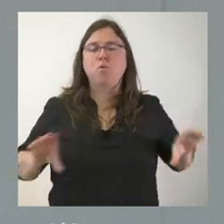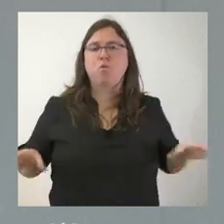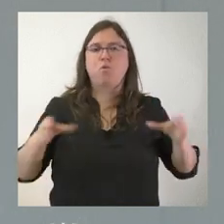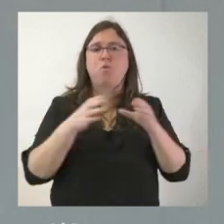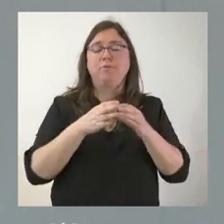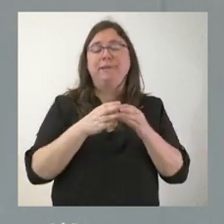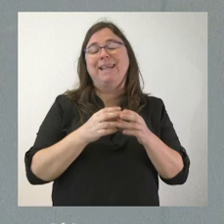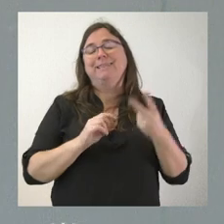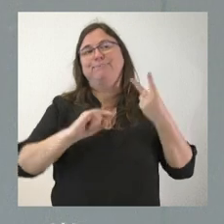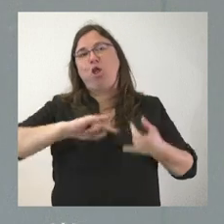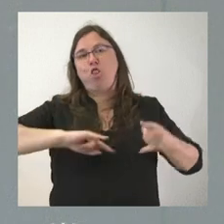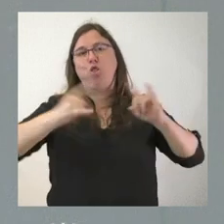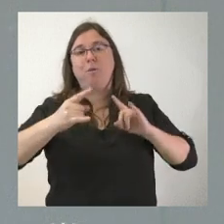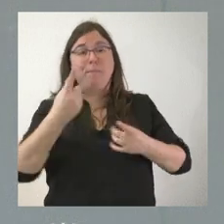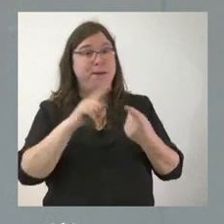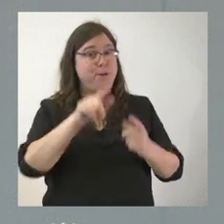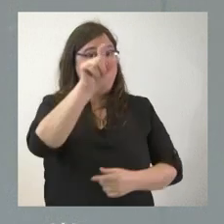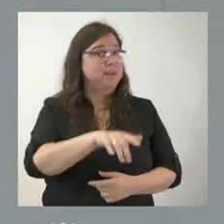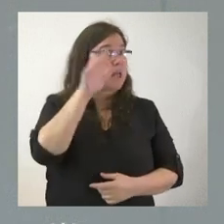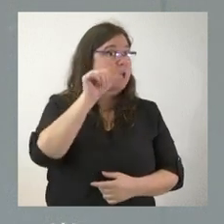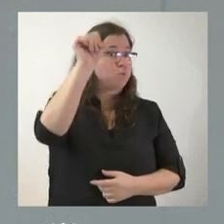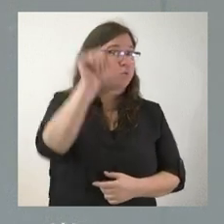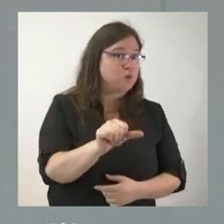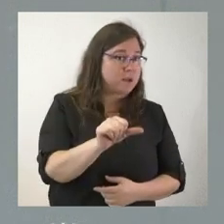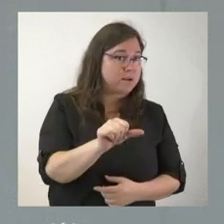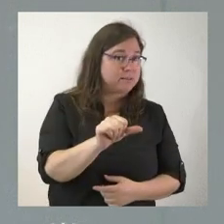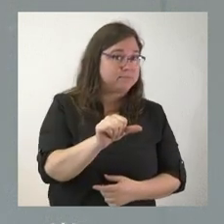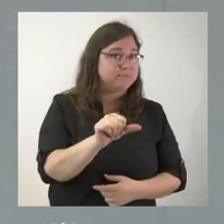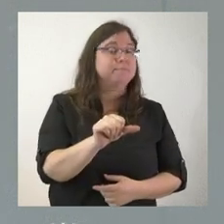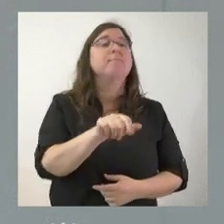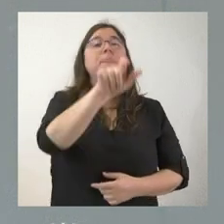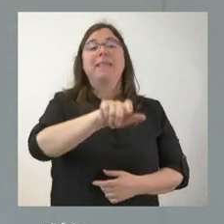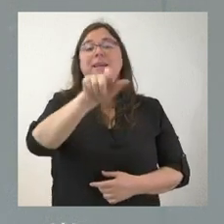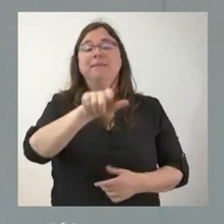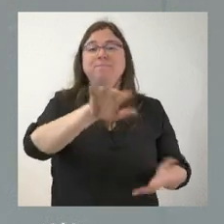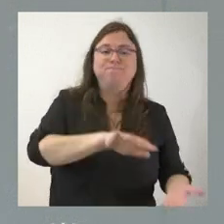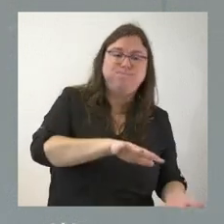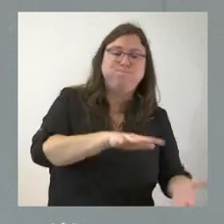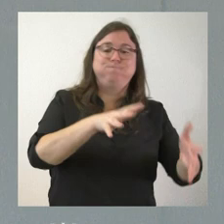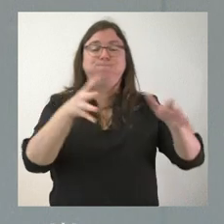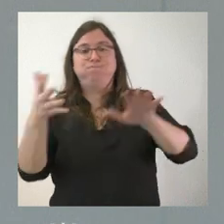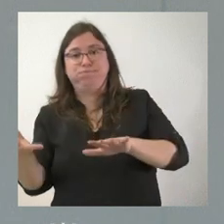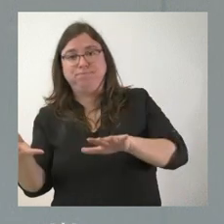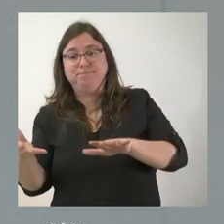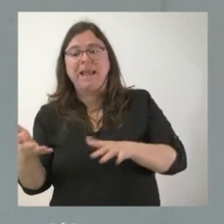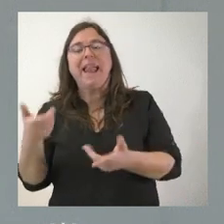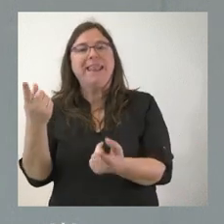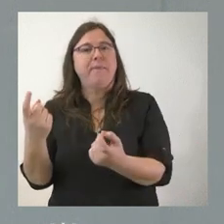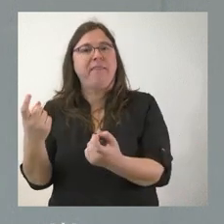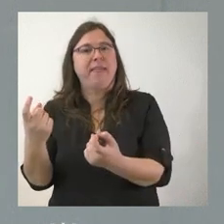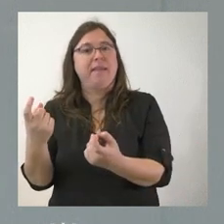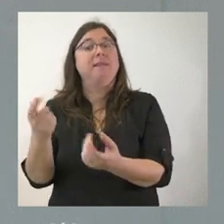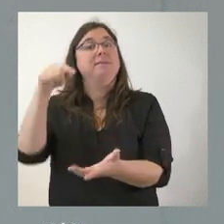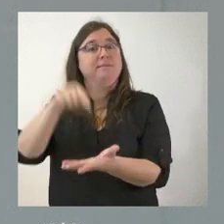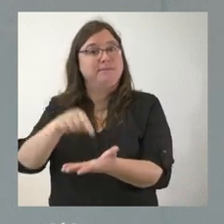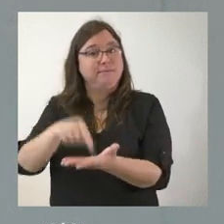hay un doble eje no escuchar a la gente que es lo que hace el gobierno transformar esta gente en una estas peticiones de la gente en una demanda Y a partir